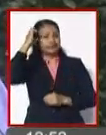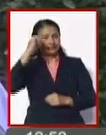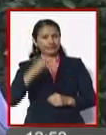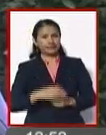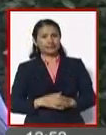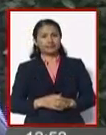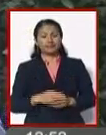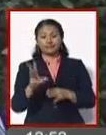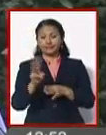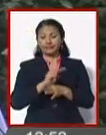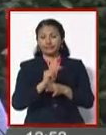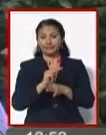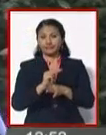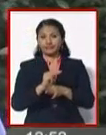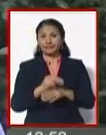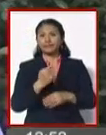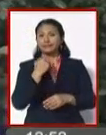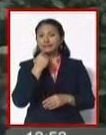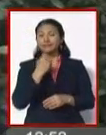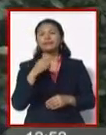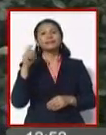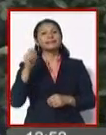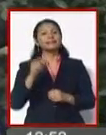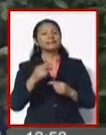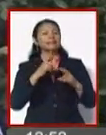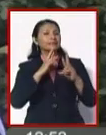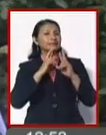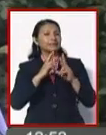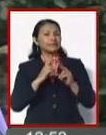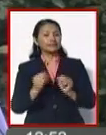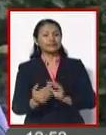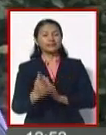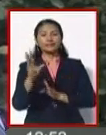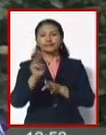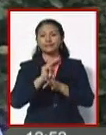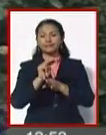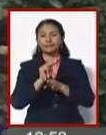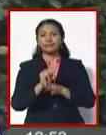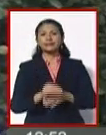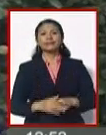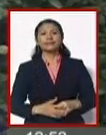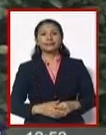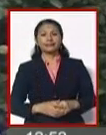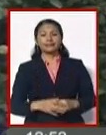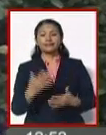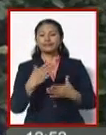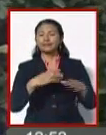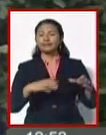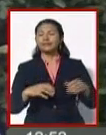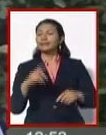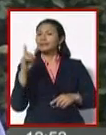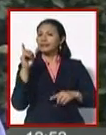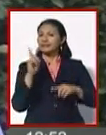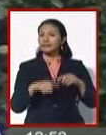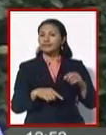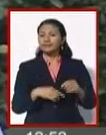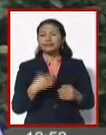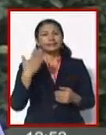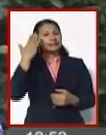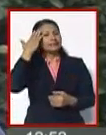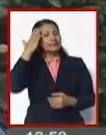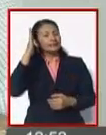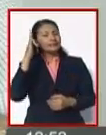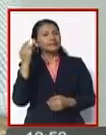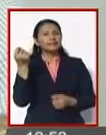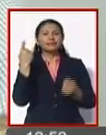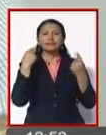en este caso del ministro, claro, que tiene que responder ahora sí ante el Ministerio Público sobre todo los hechos que han sucedido. No puede hacerse el yo no fui o el